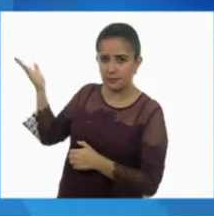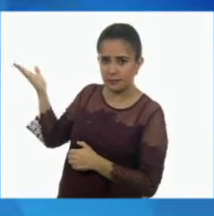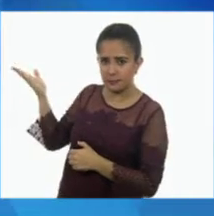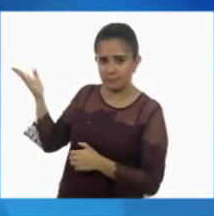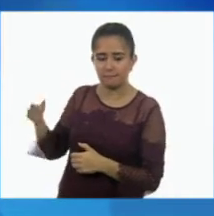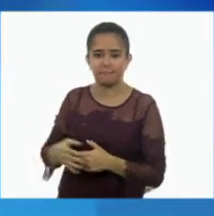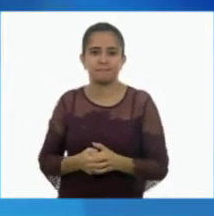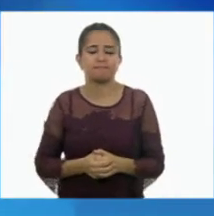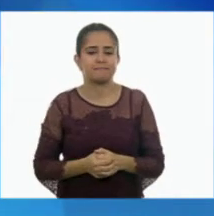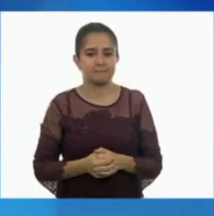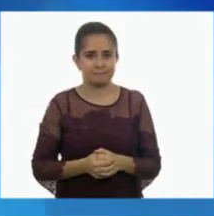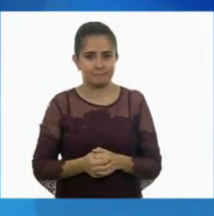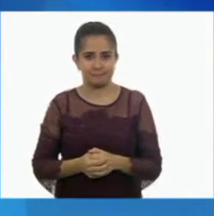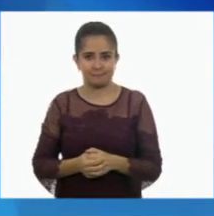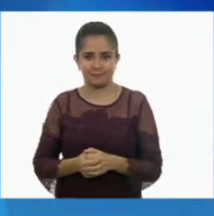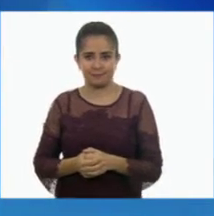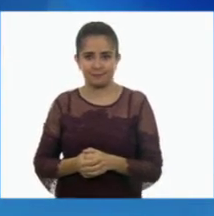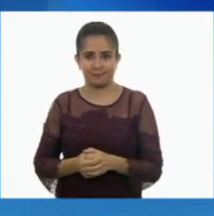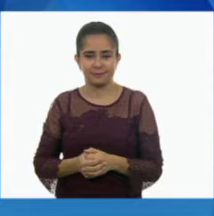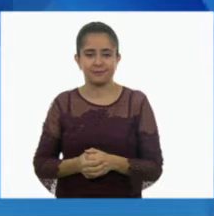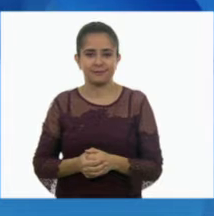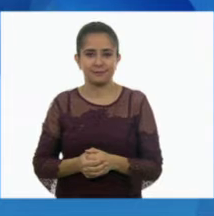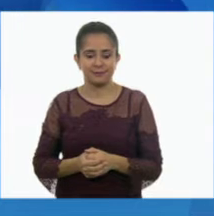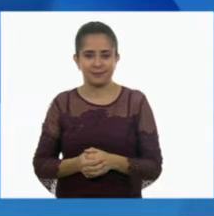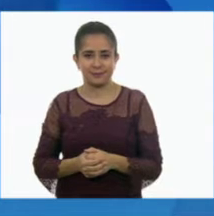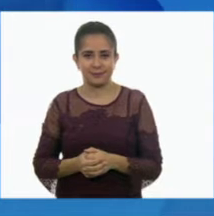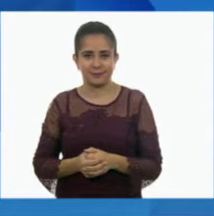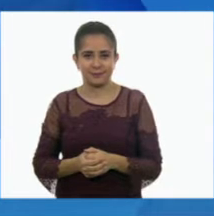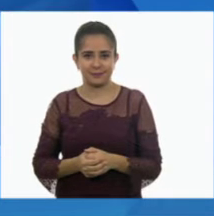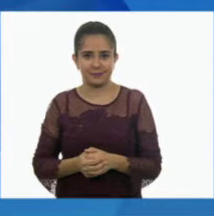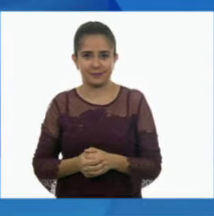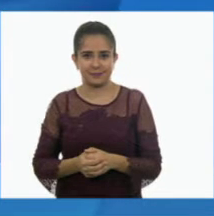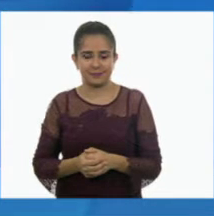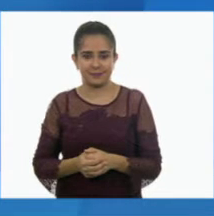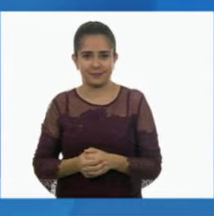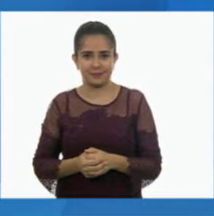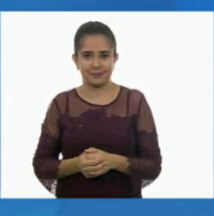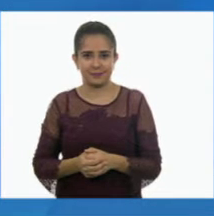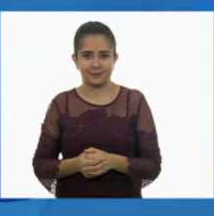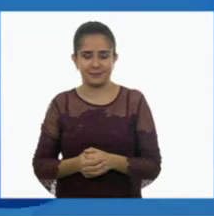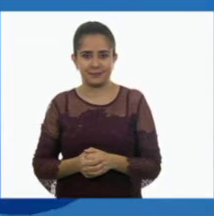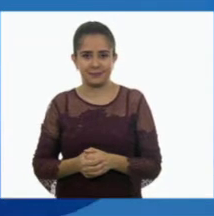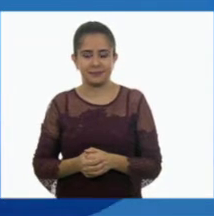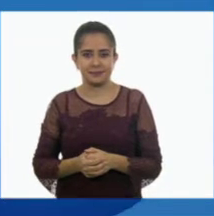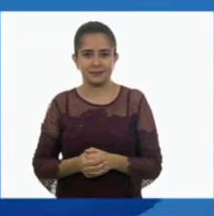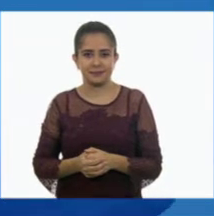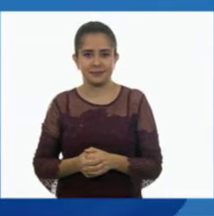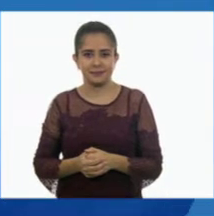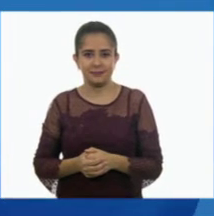¿Sí? ¿Me ayudas, por favor, Eric? Claro que sí. Dice, signos de interrogación, y ahí los